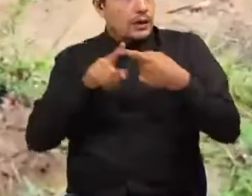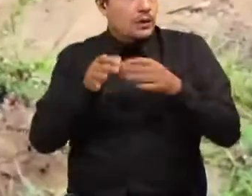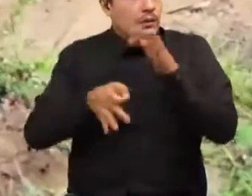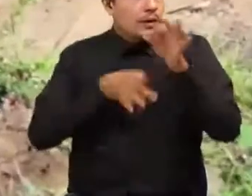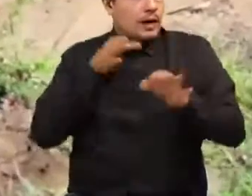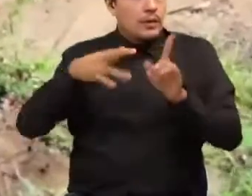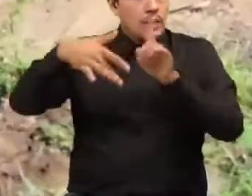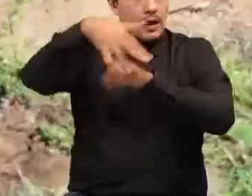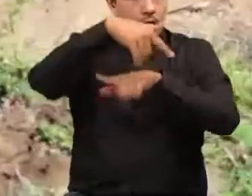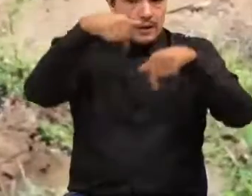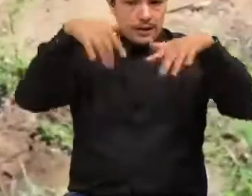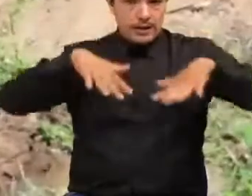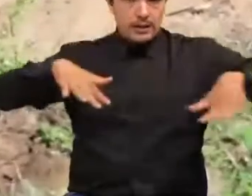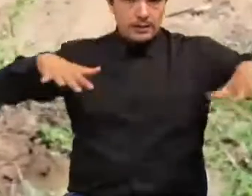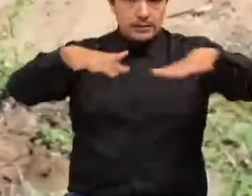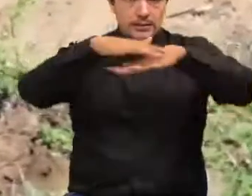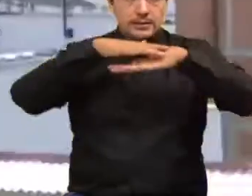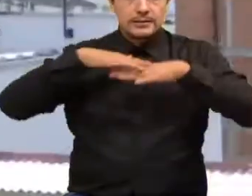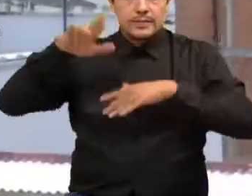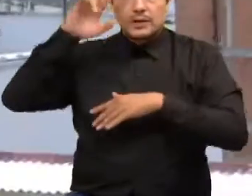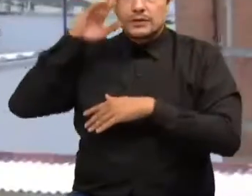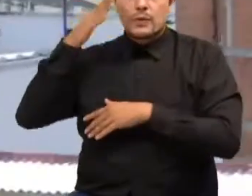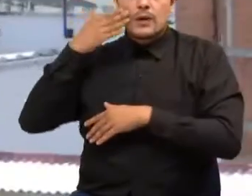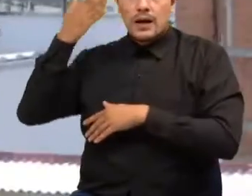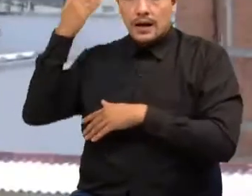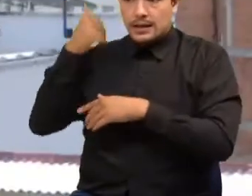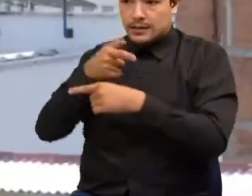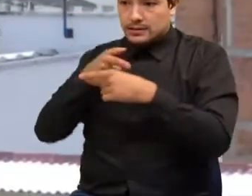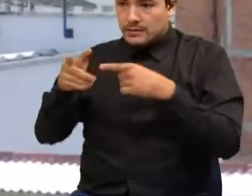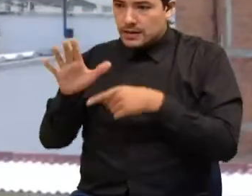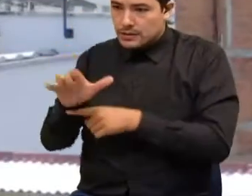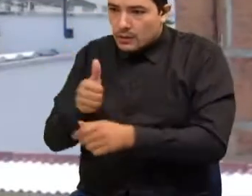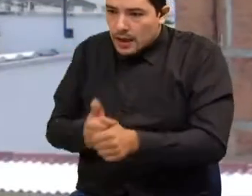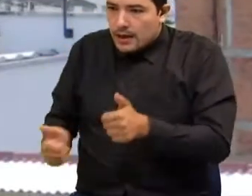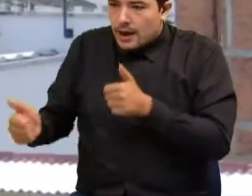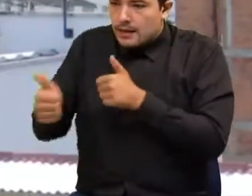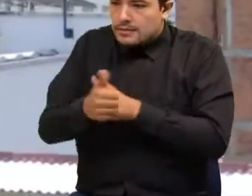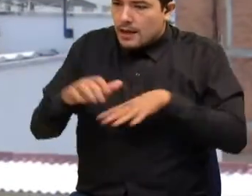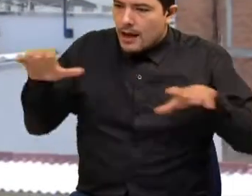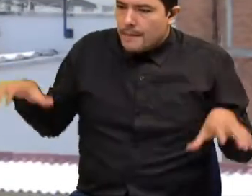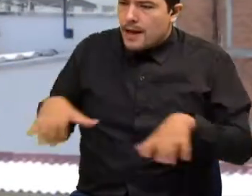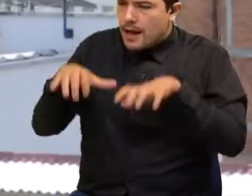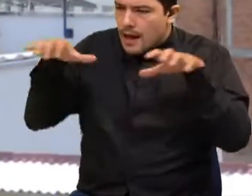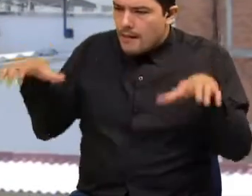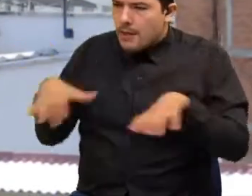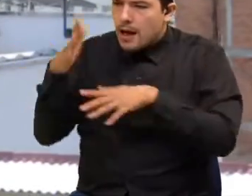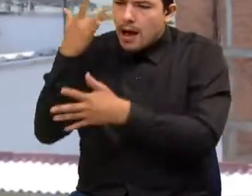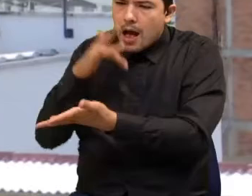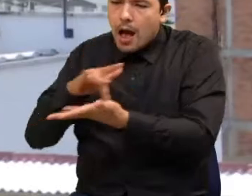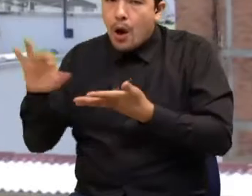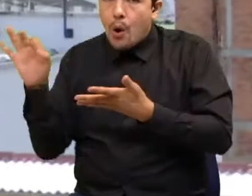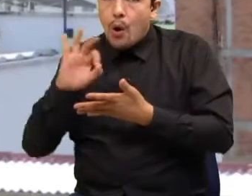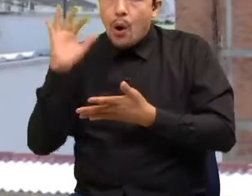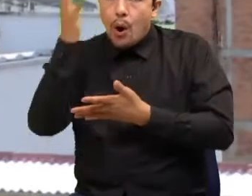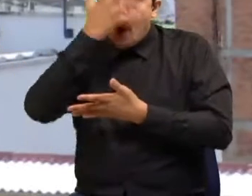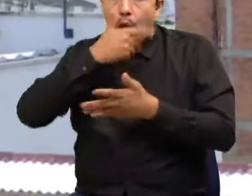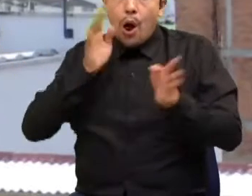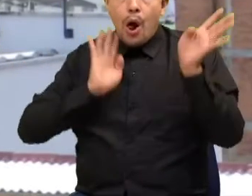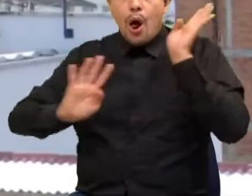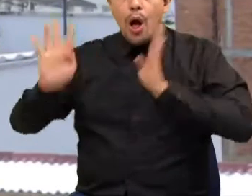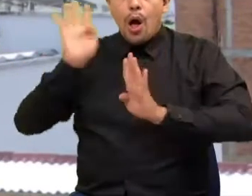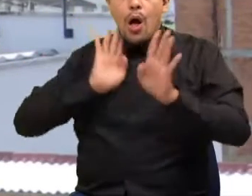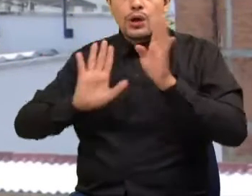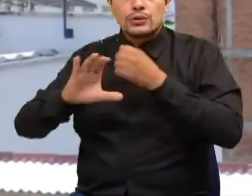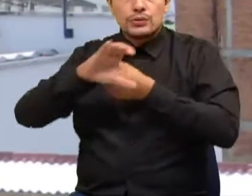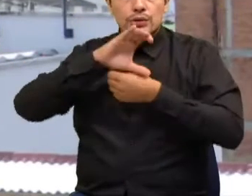área de influencia directa. Durante esta semana se van a seguir adelantando actividades de limpieza y embellecimiento en la ciudad de Pamplona. El